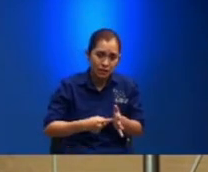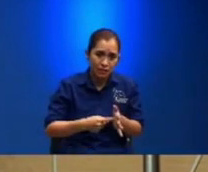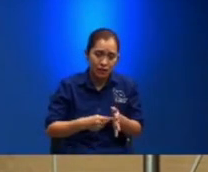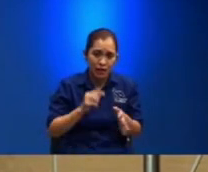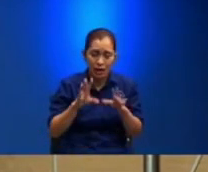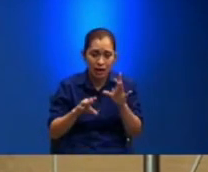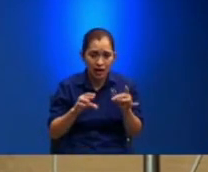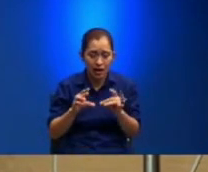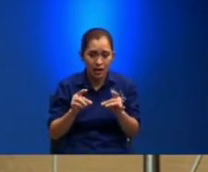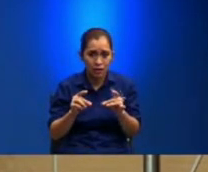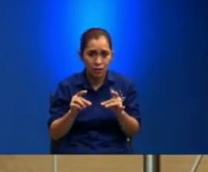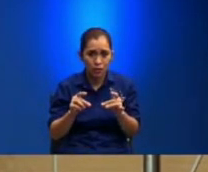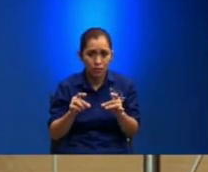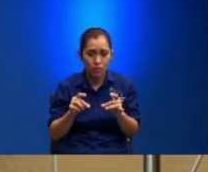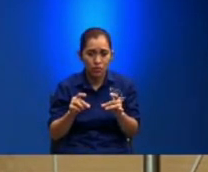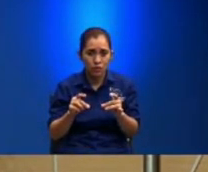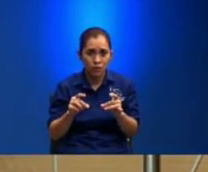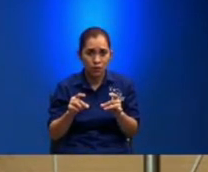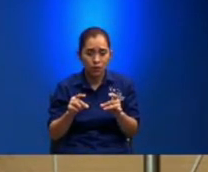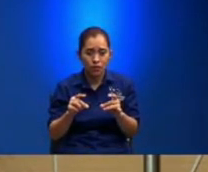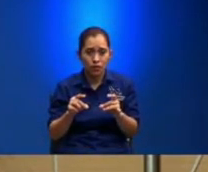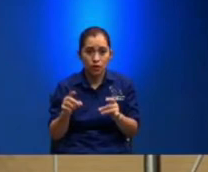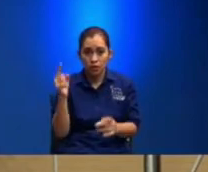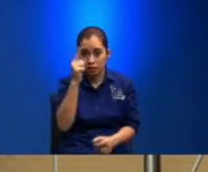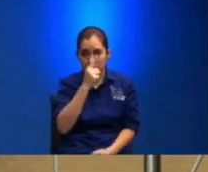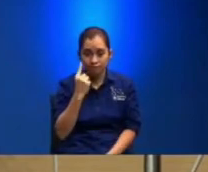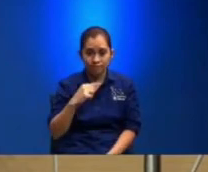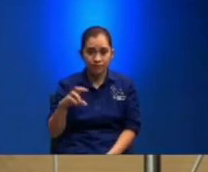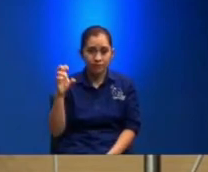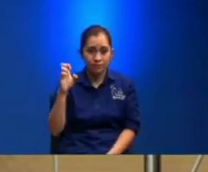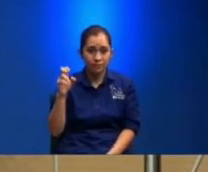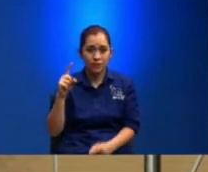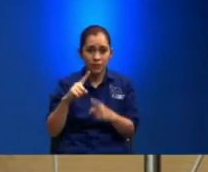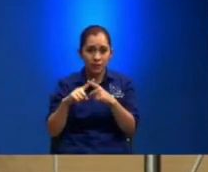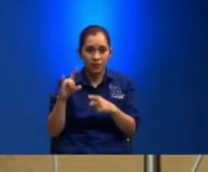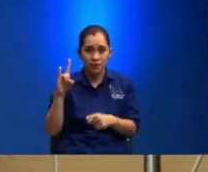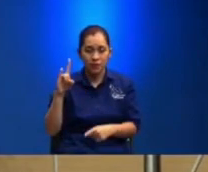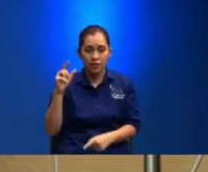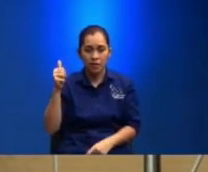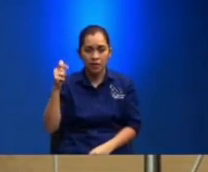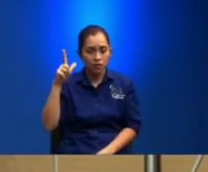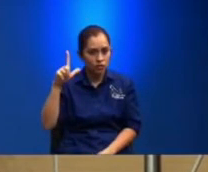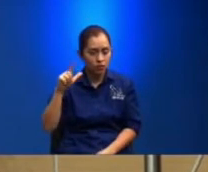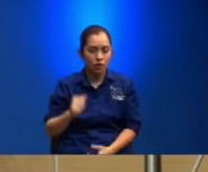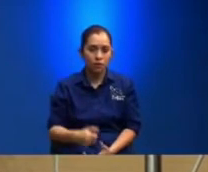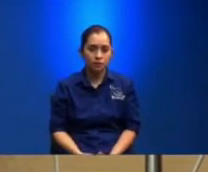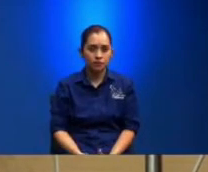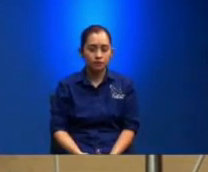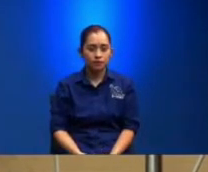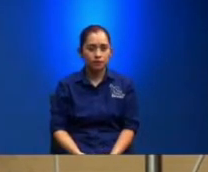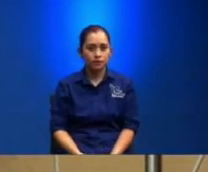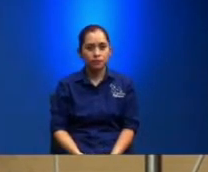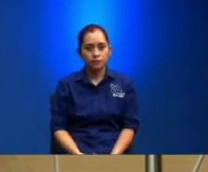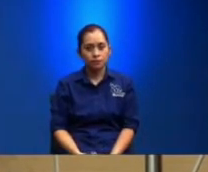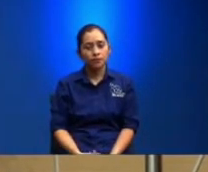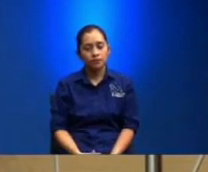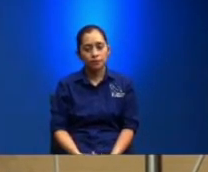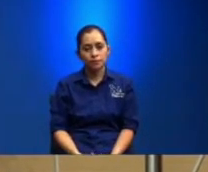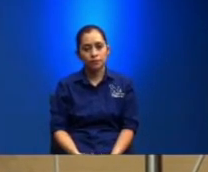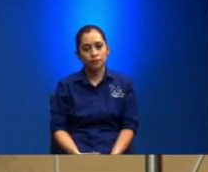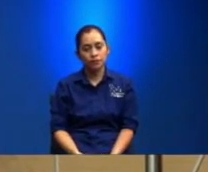término masculino está hablando en general de la humanidad porque mira usted para bailar tango se necesitan